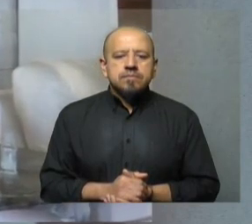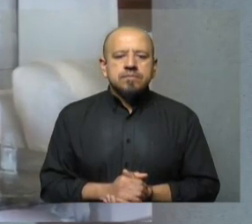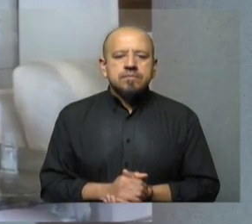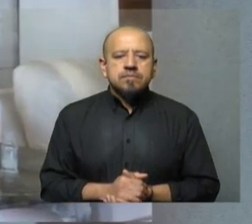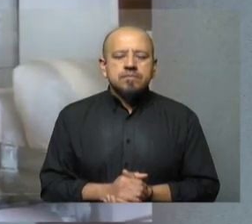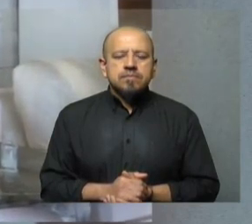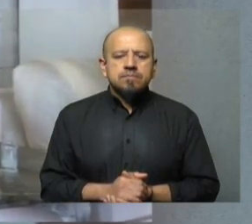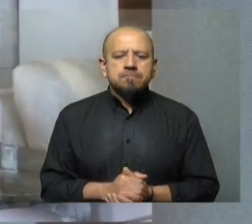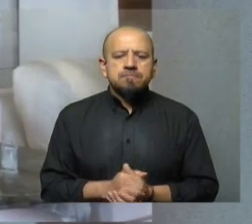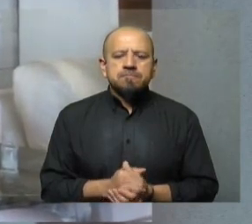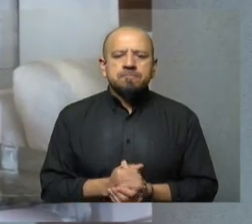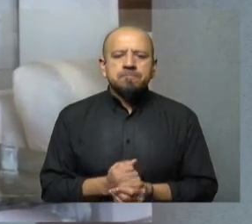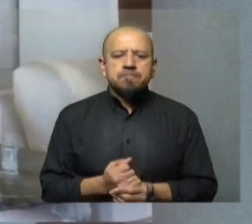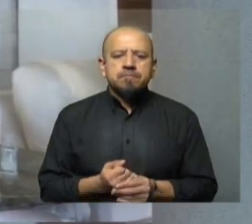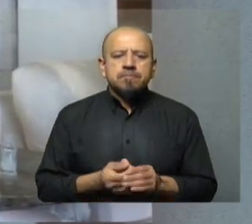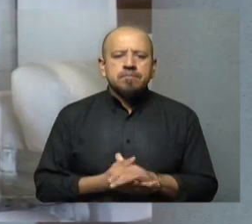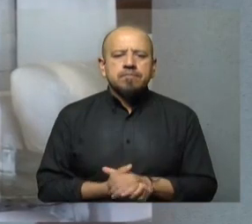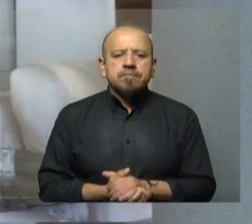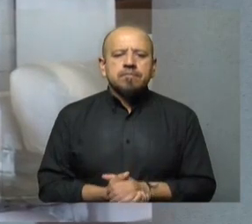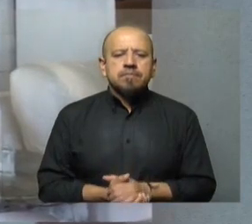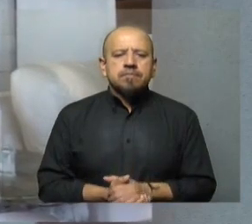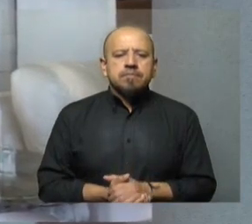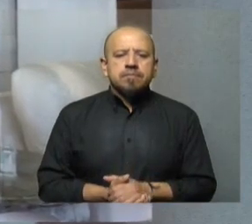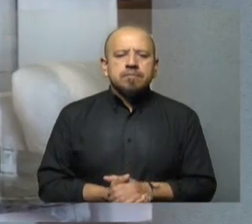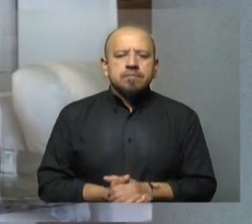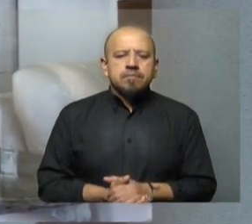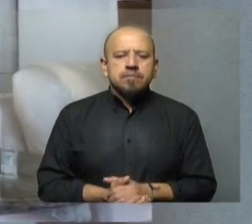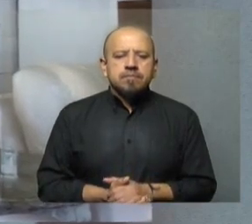cama te contaba tu mamá